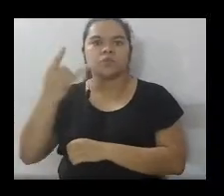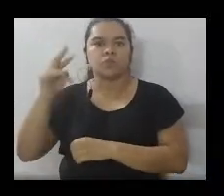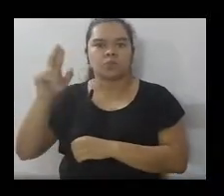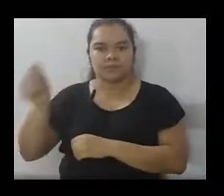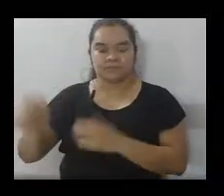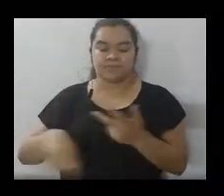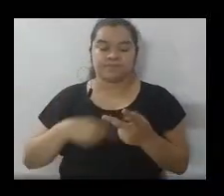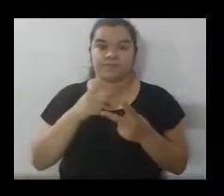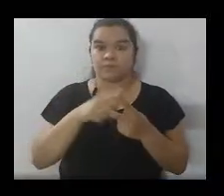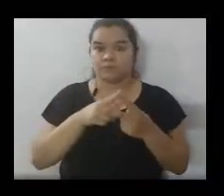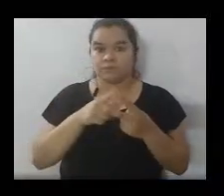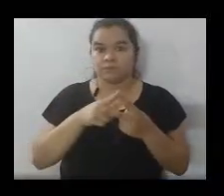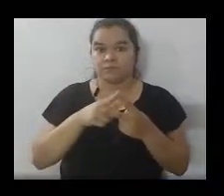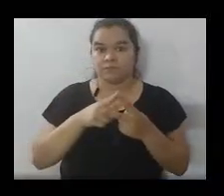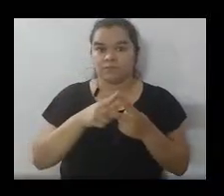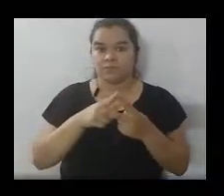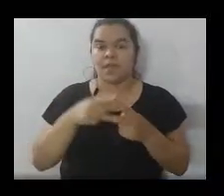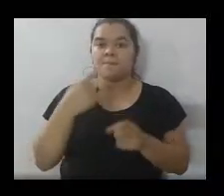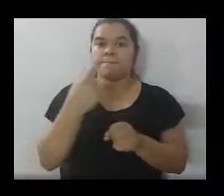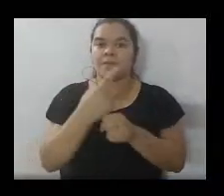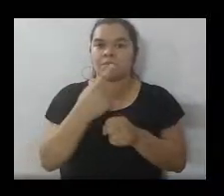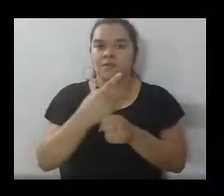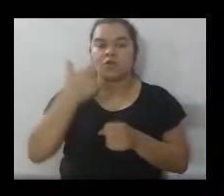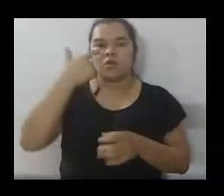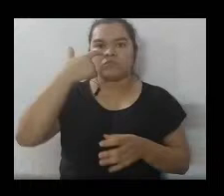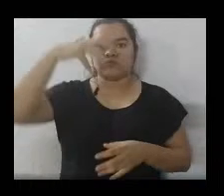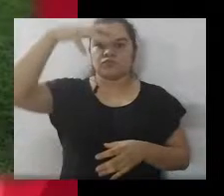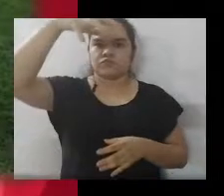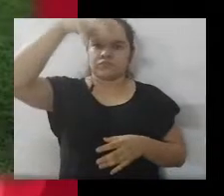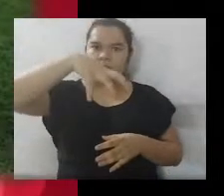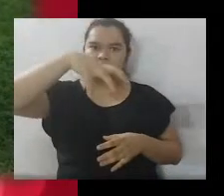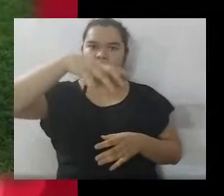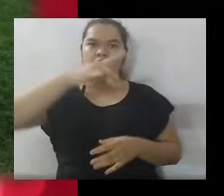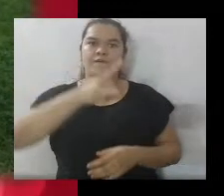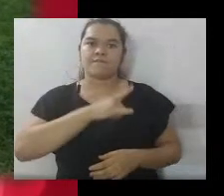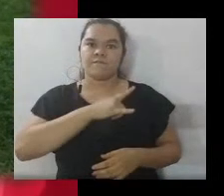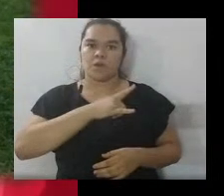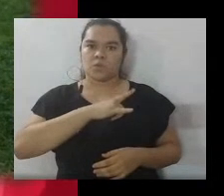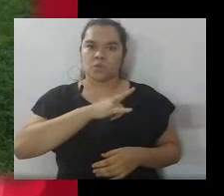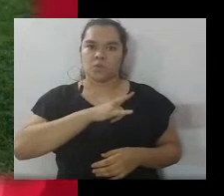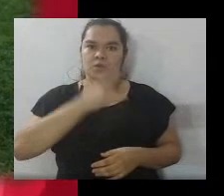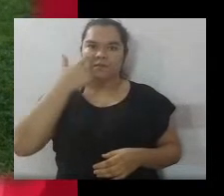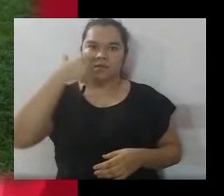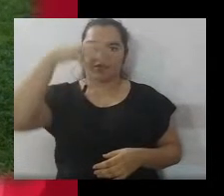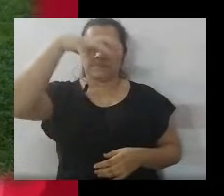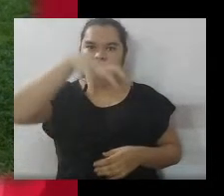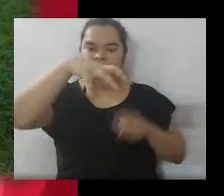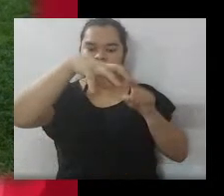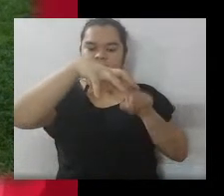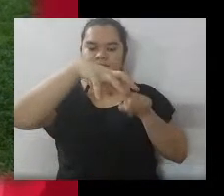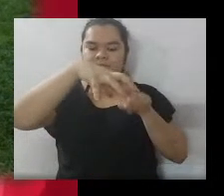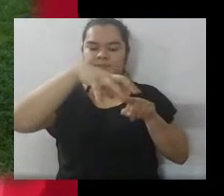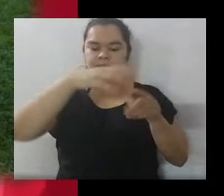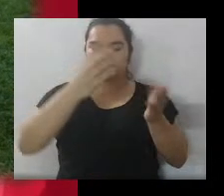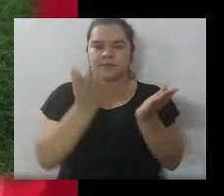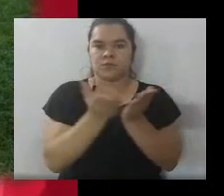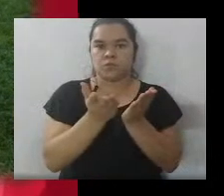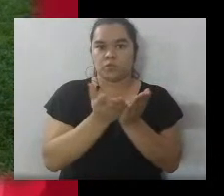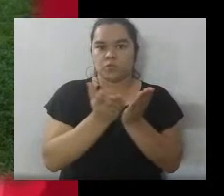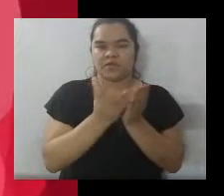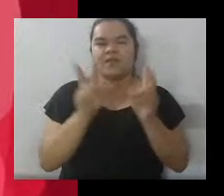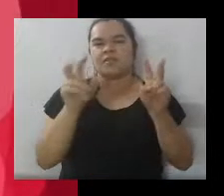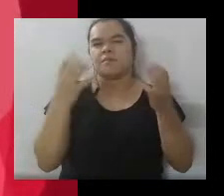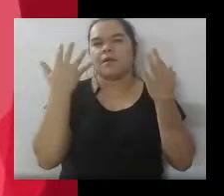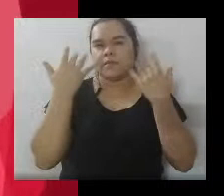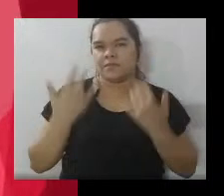El primer ciclo se va a cursar en el campus, generalmente se cursa todo el primer ciclo que se trata de las